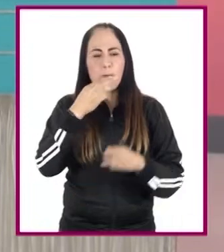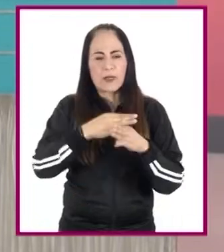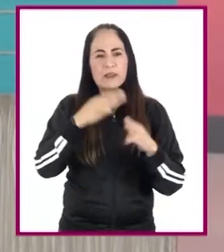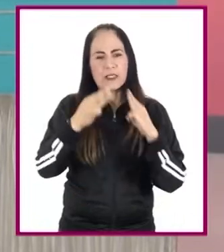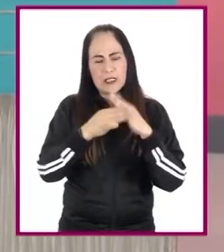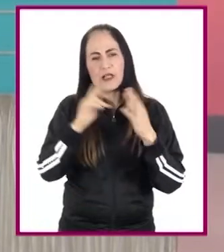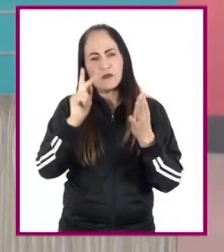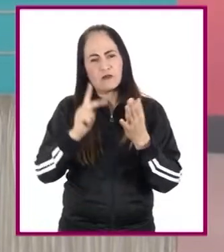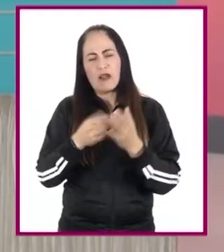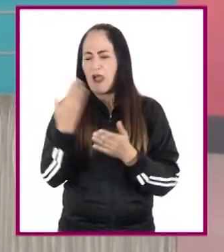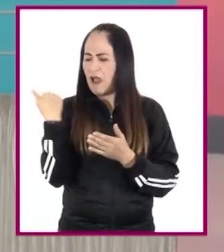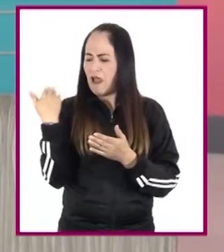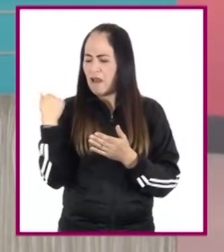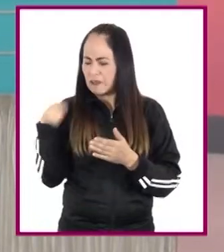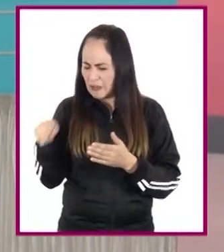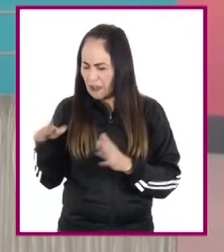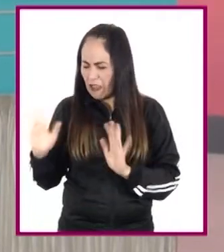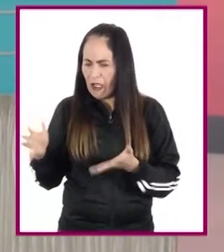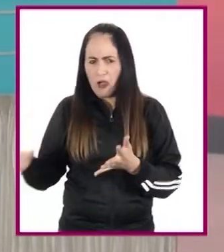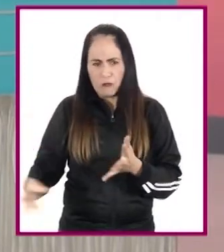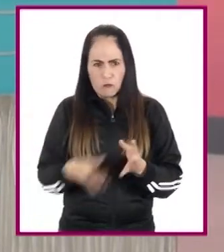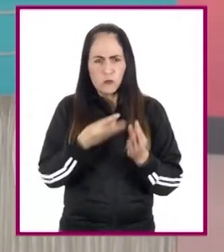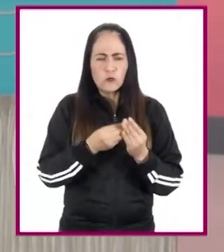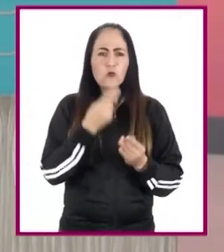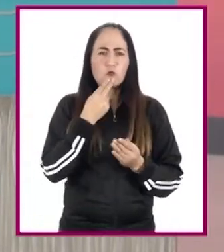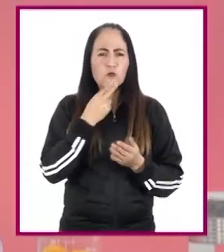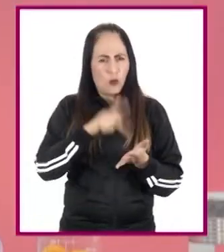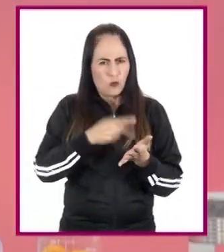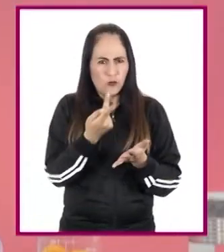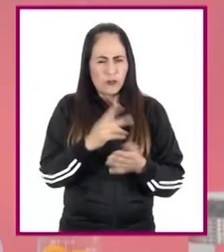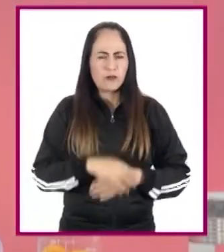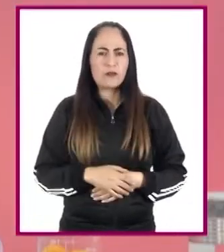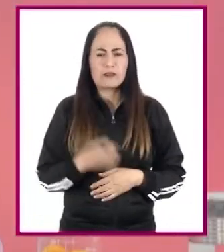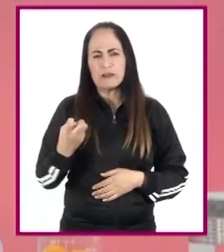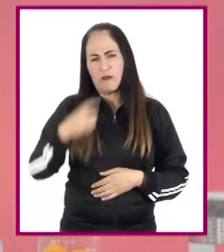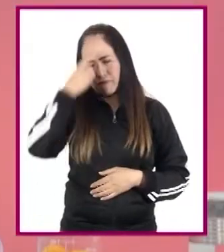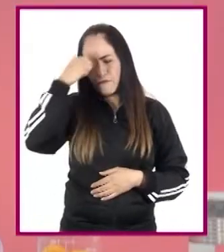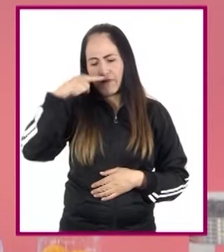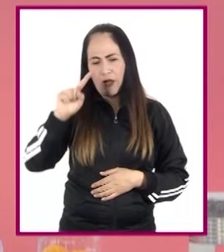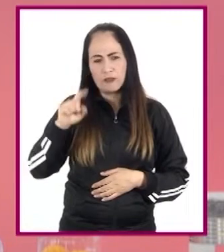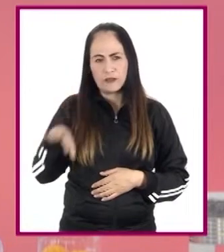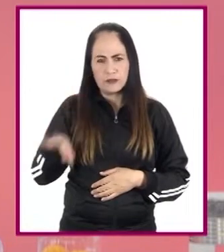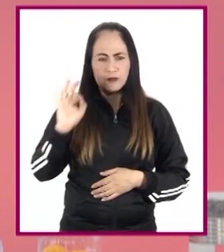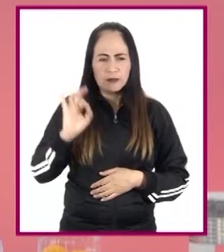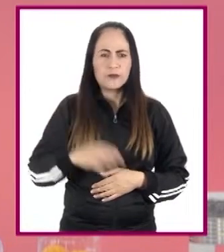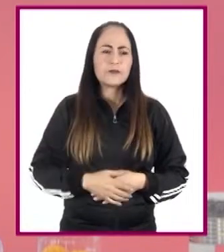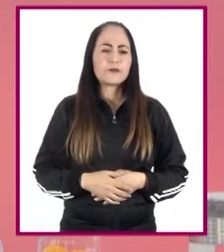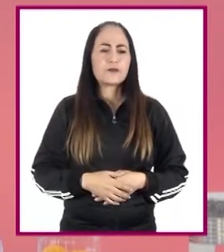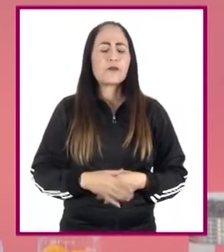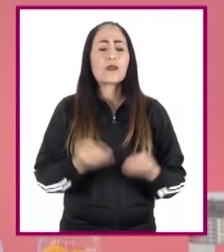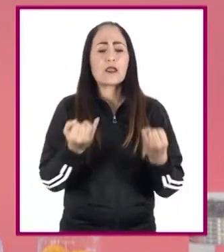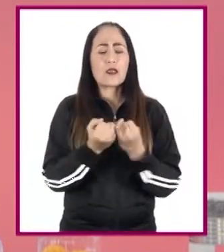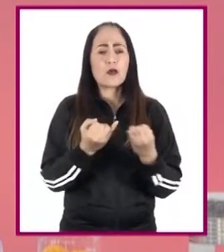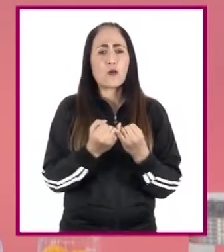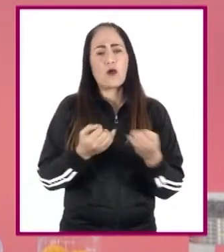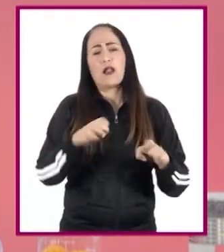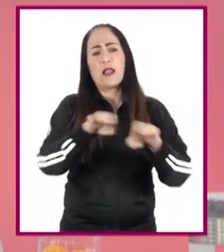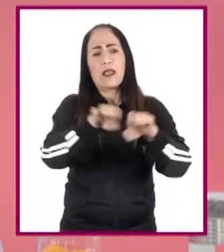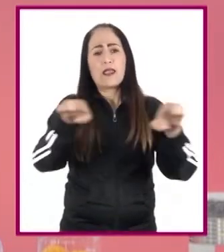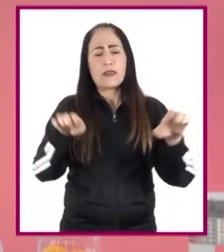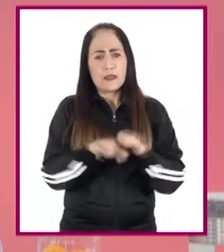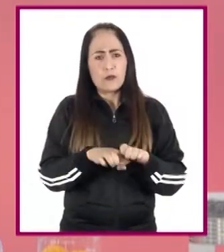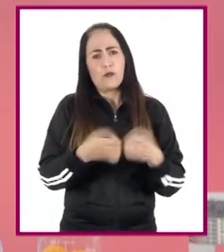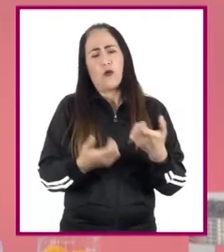reuso y que pueden conseguirse fácilmente. En este caso, el dispositivo que nos permite medir la cantidad de energía contenida